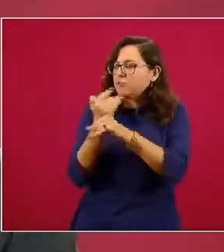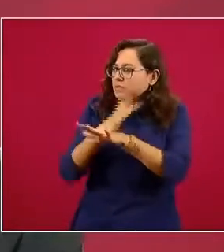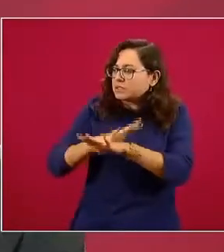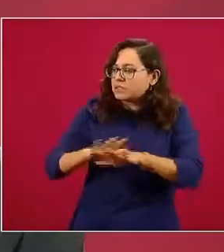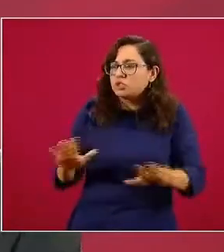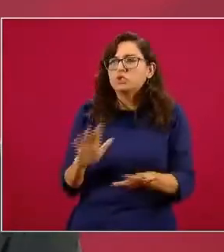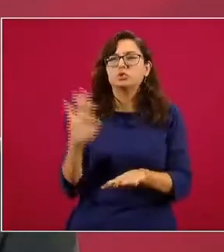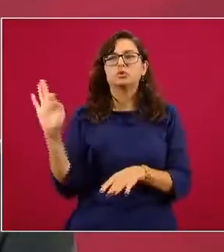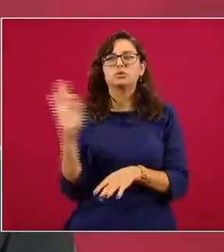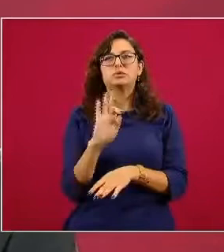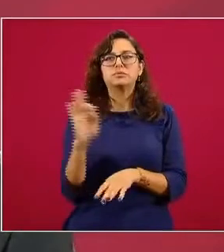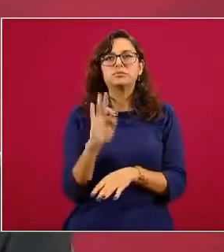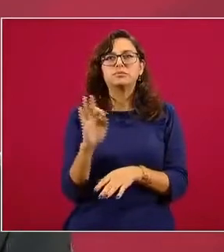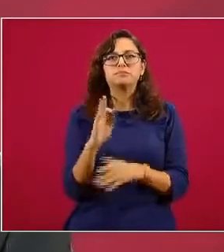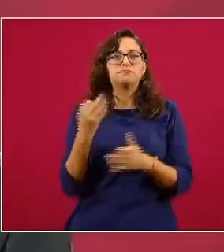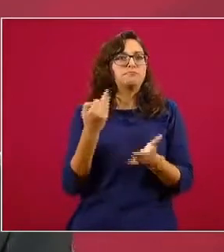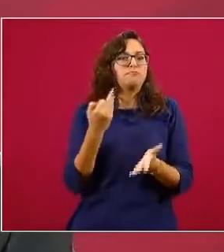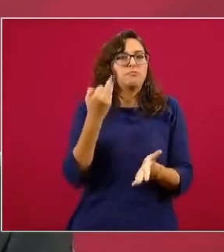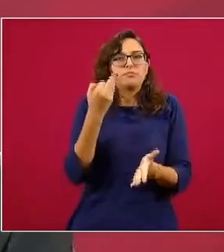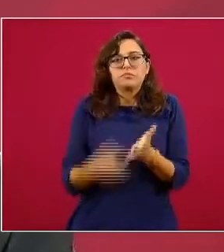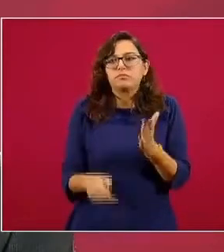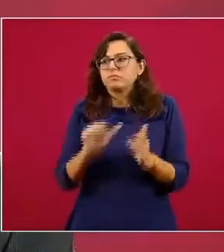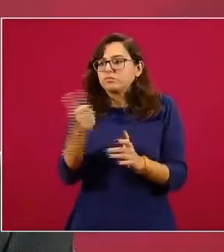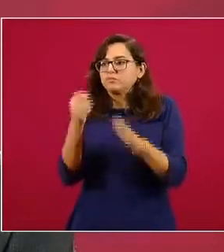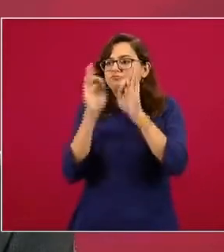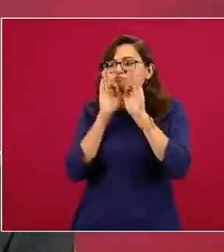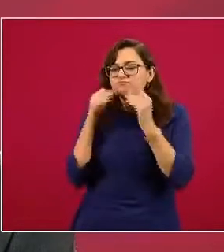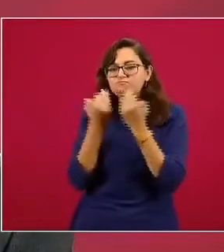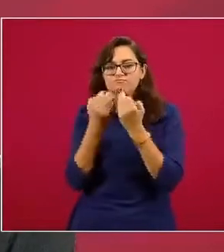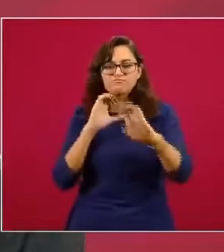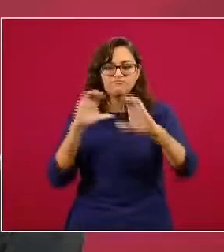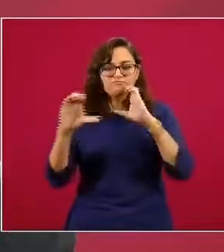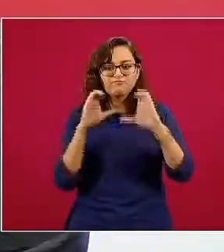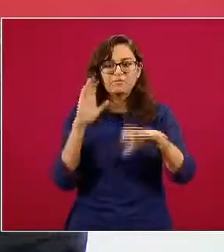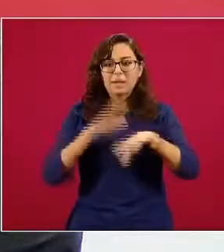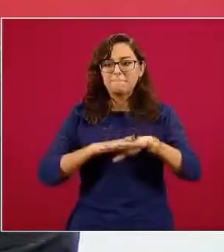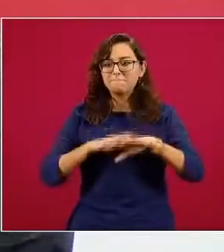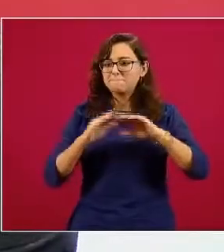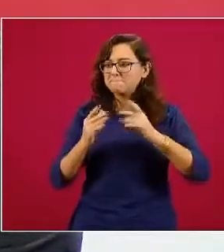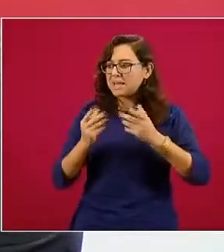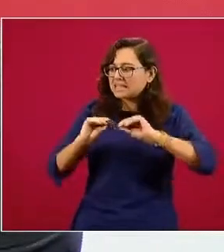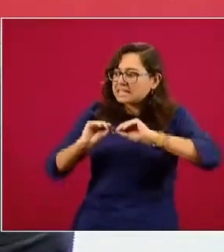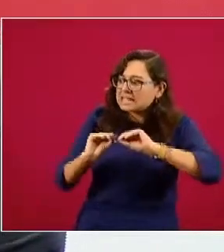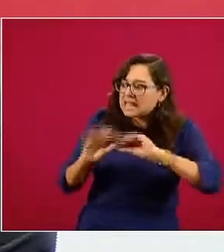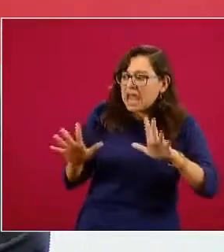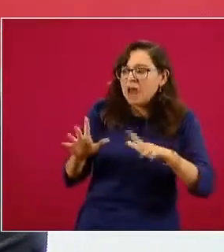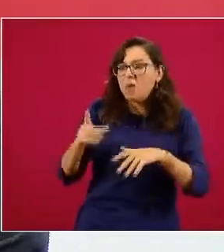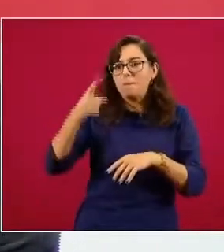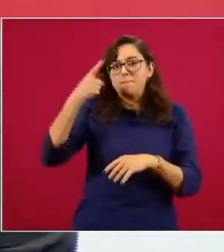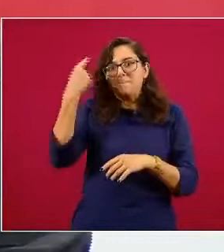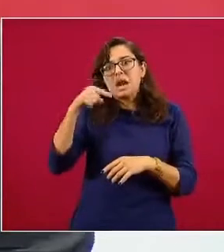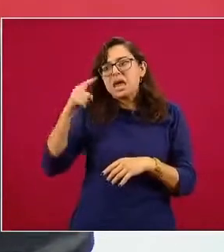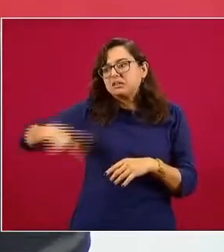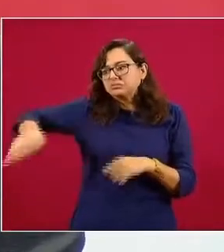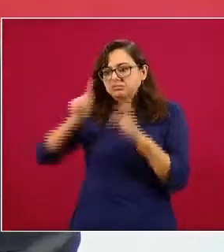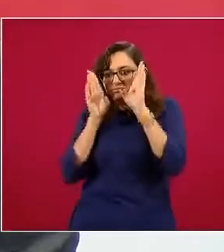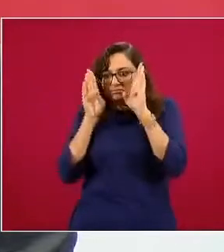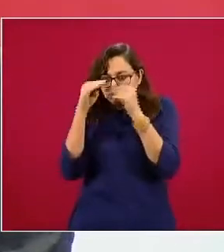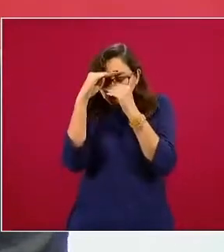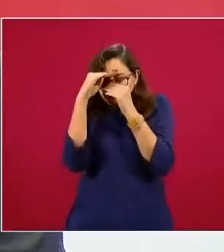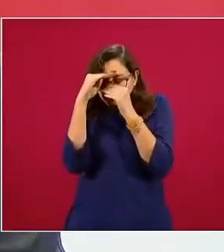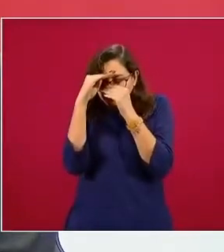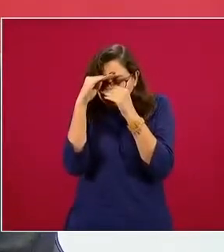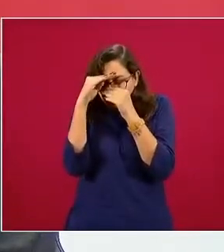quizá otros esquemas de comunicación que les ayuden a salir de ese enclaustramiento en que se encuentran.